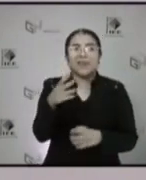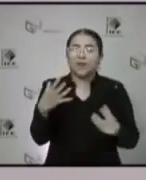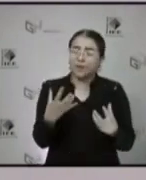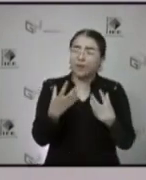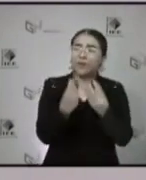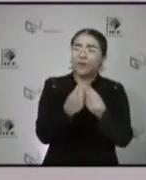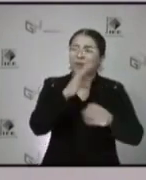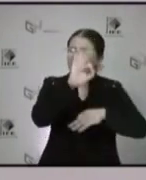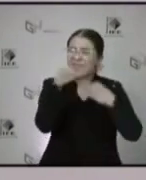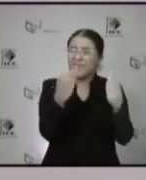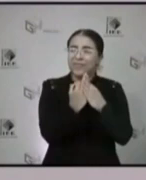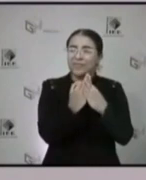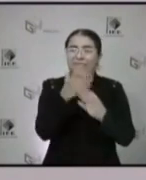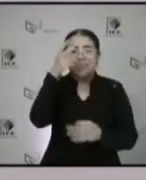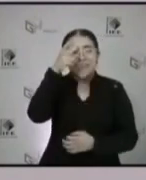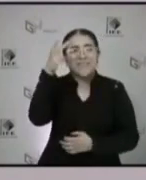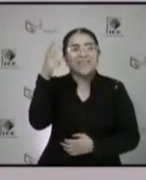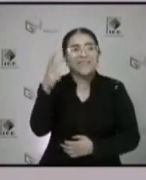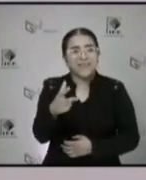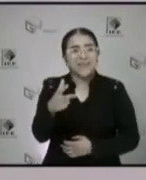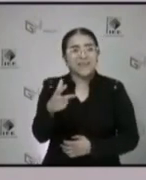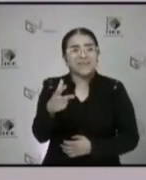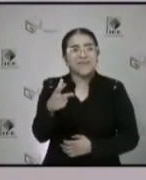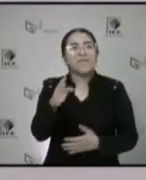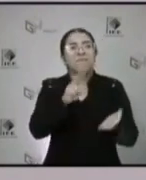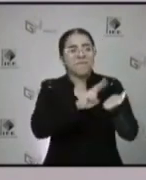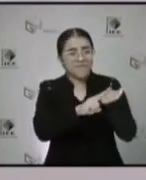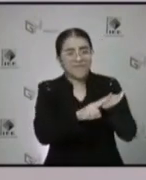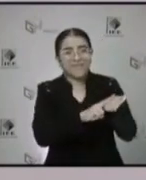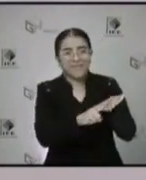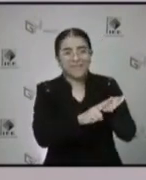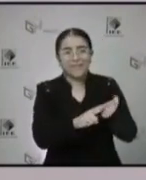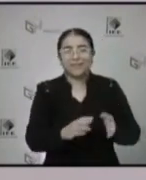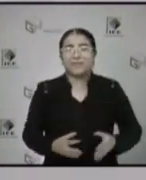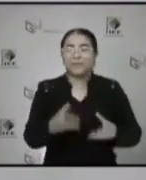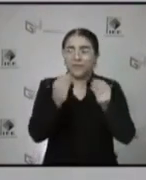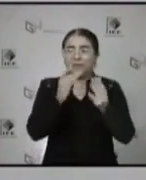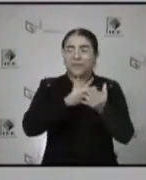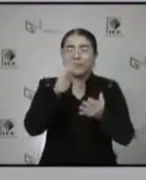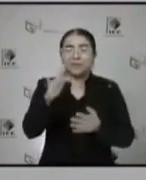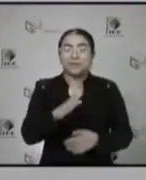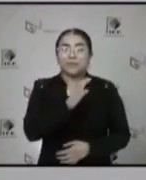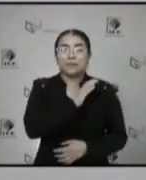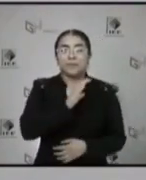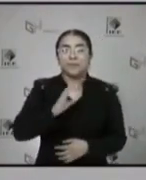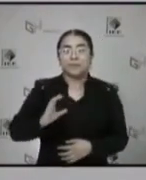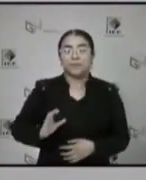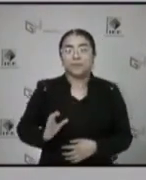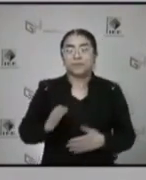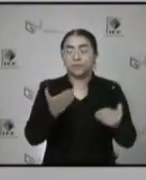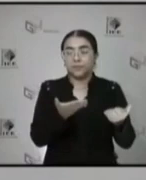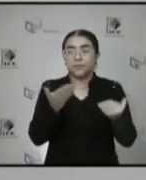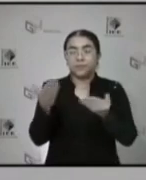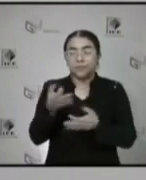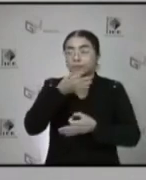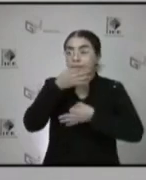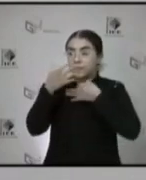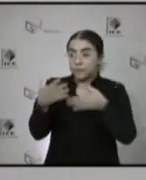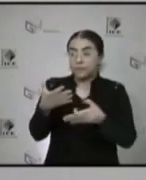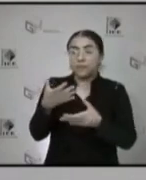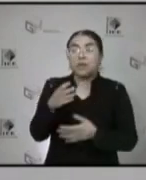todo. Hidalgo, Hidalgo va verde. Gracias. Gracias. Candidato, es turno para el mensaje final del